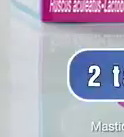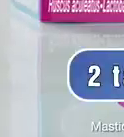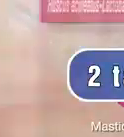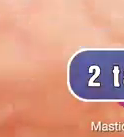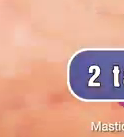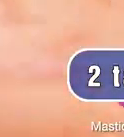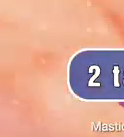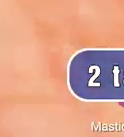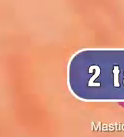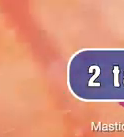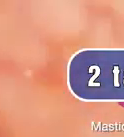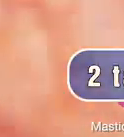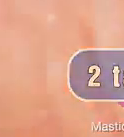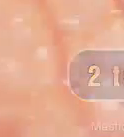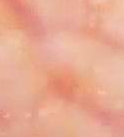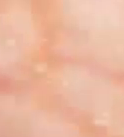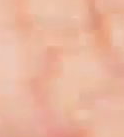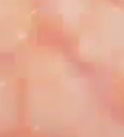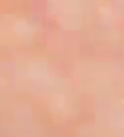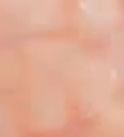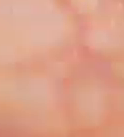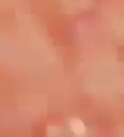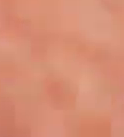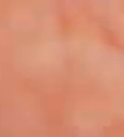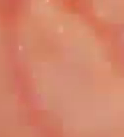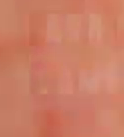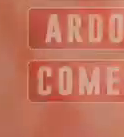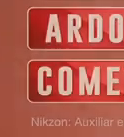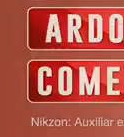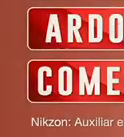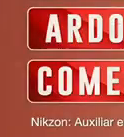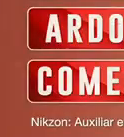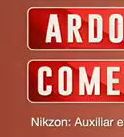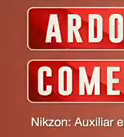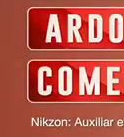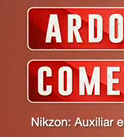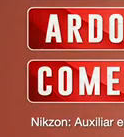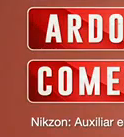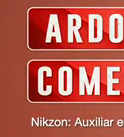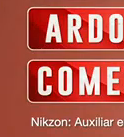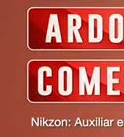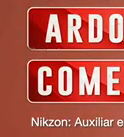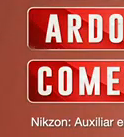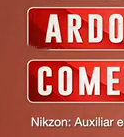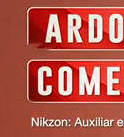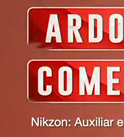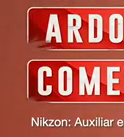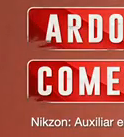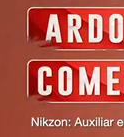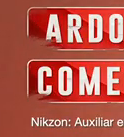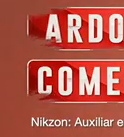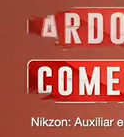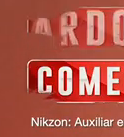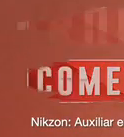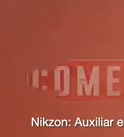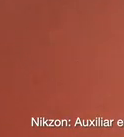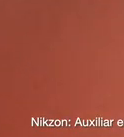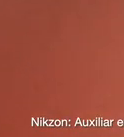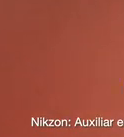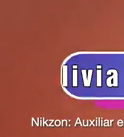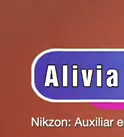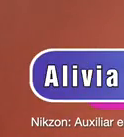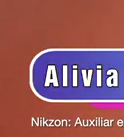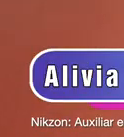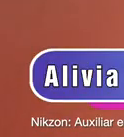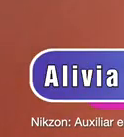se absorbe a nivel digestivo y llega a través de la sangre al verdadero lugar del problema, atacándolo de una manera eficaz, segura y cómoda,